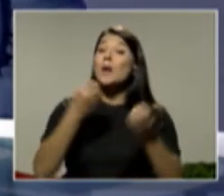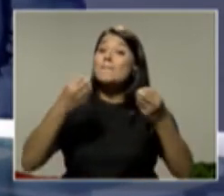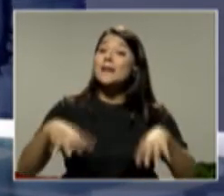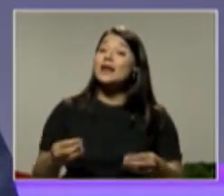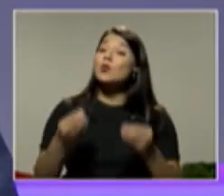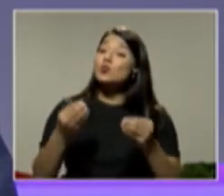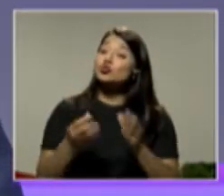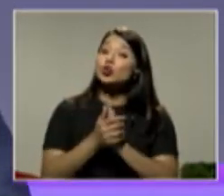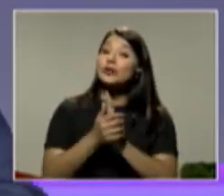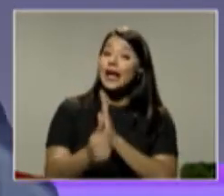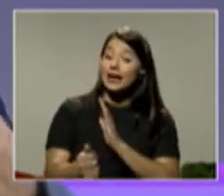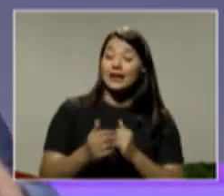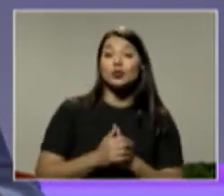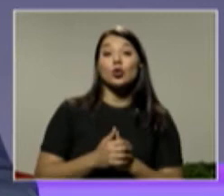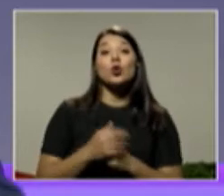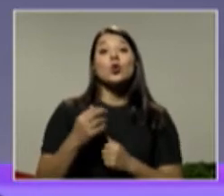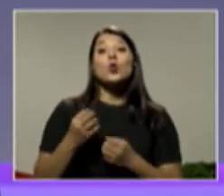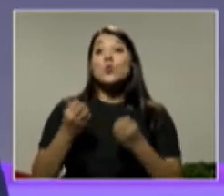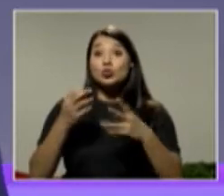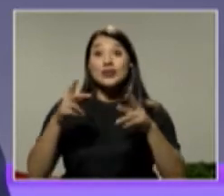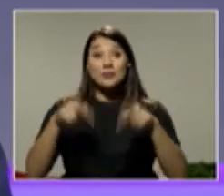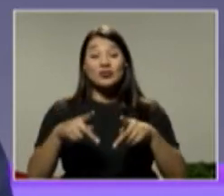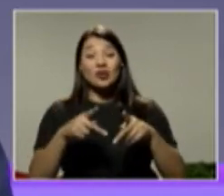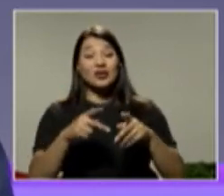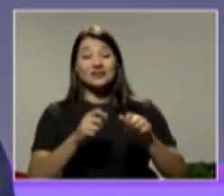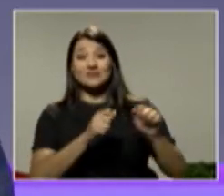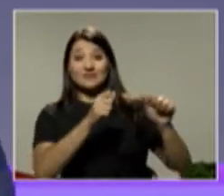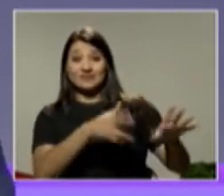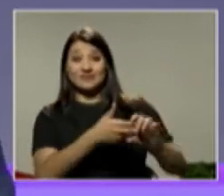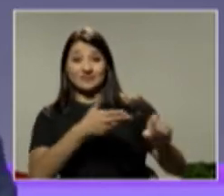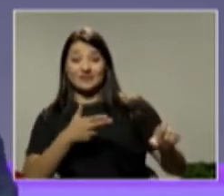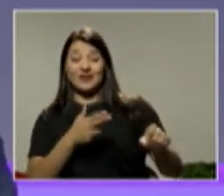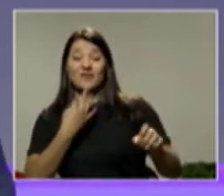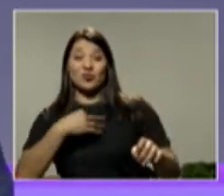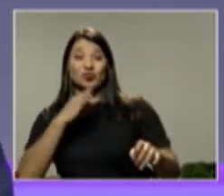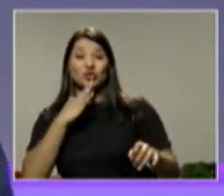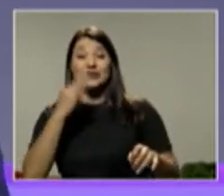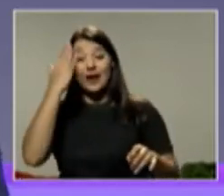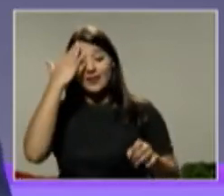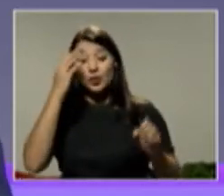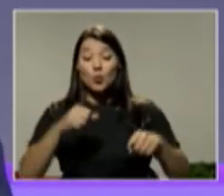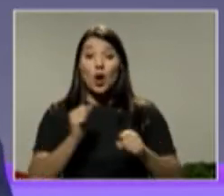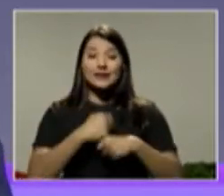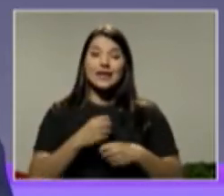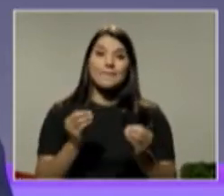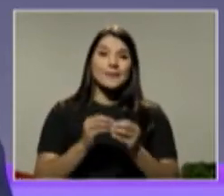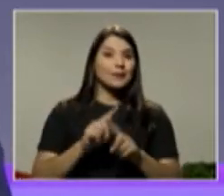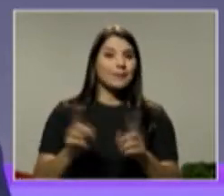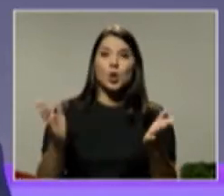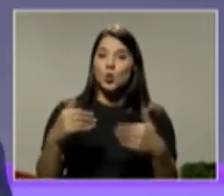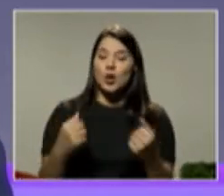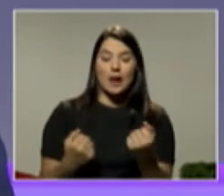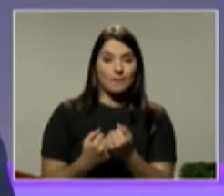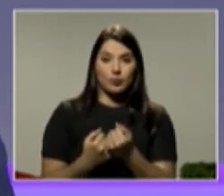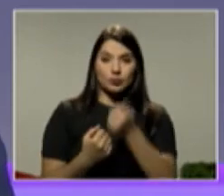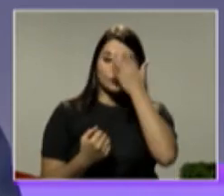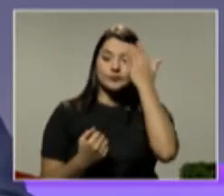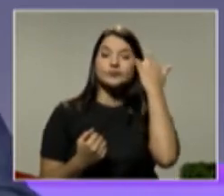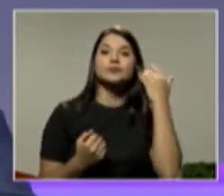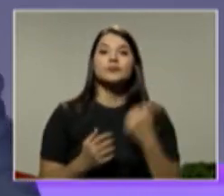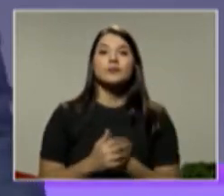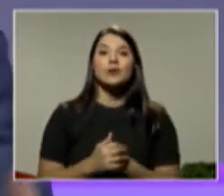años. Muchos nos hemos retirado frustrados de saber que se pudo haber hecho más como atleta.